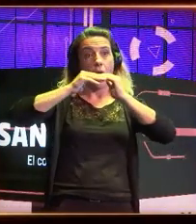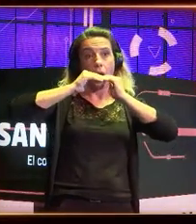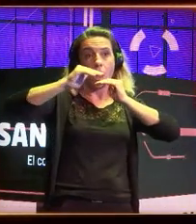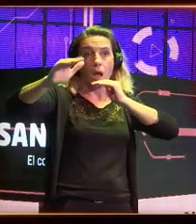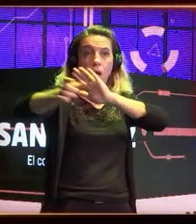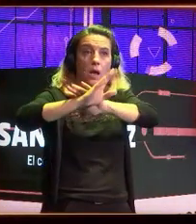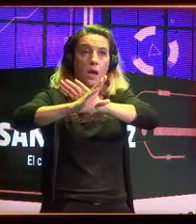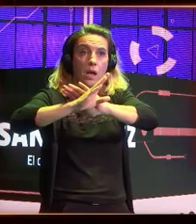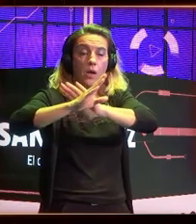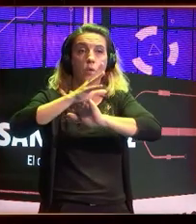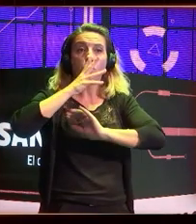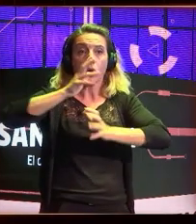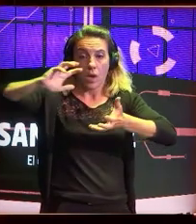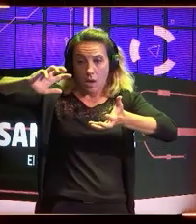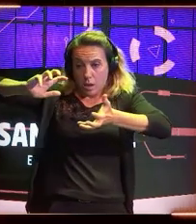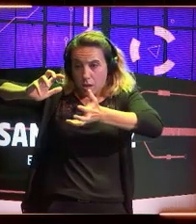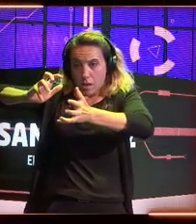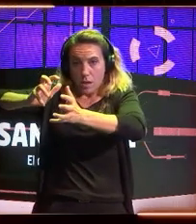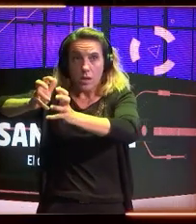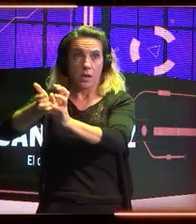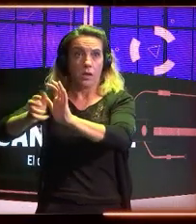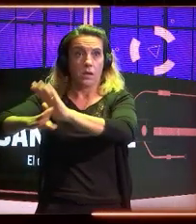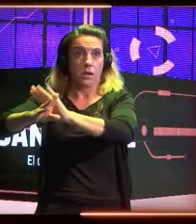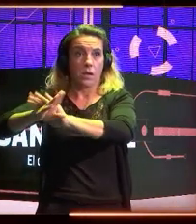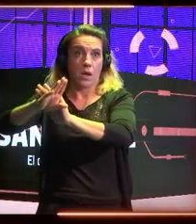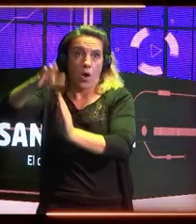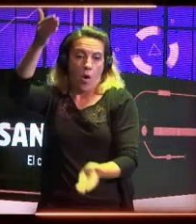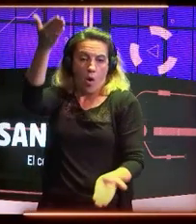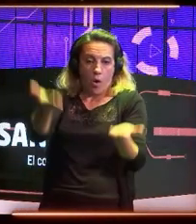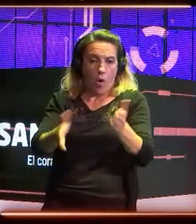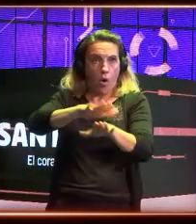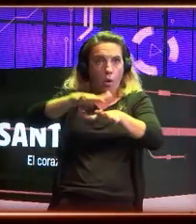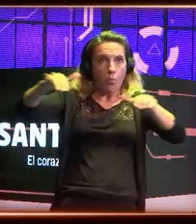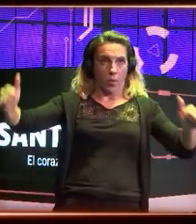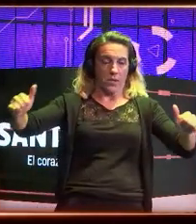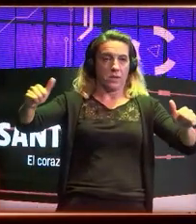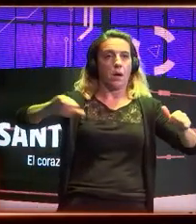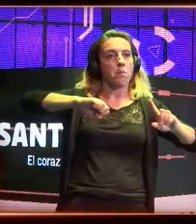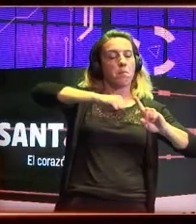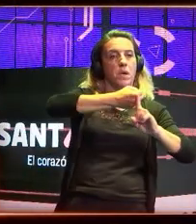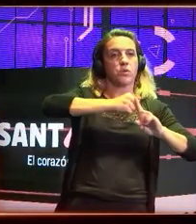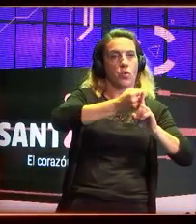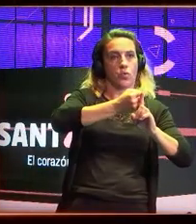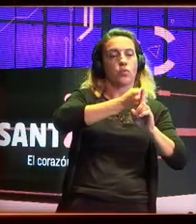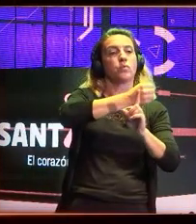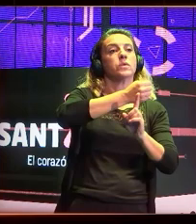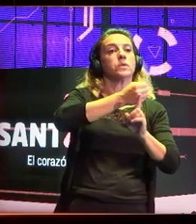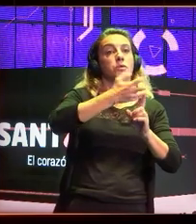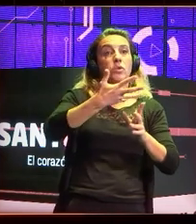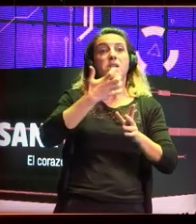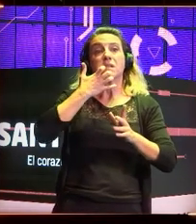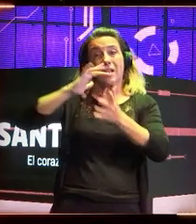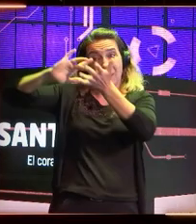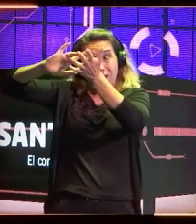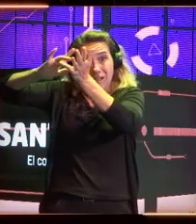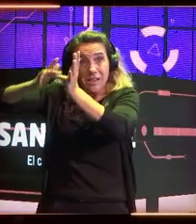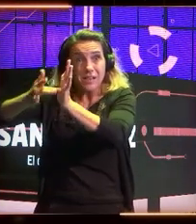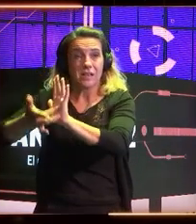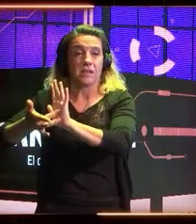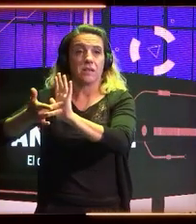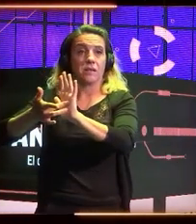porque la contracción gravitatoria es compensada por la presión termonuclear pero qué pasa cuando la estrella acaba con su combustible